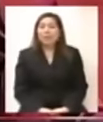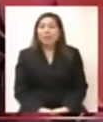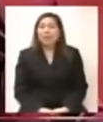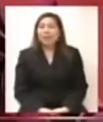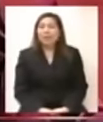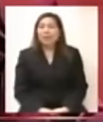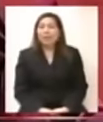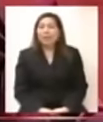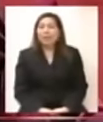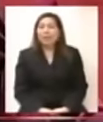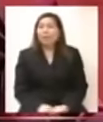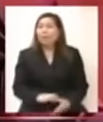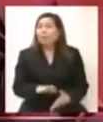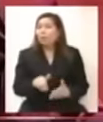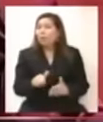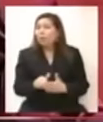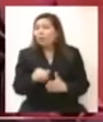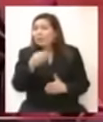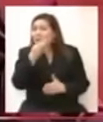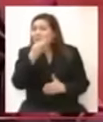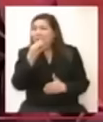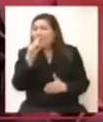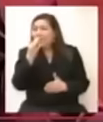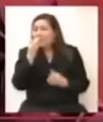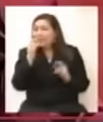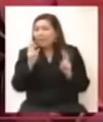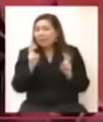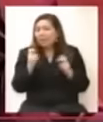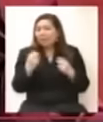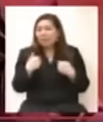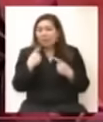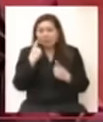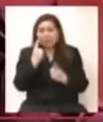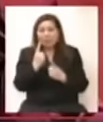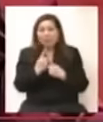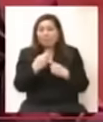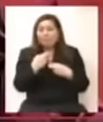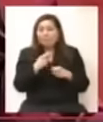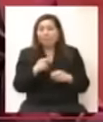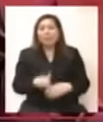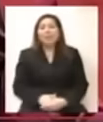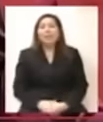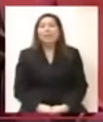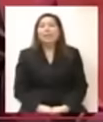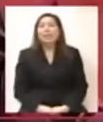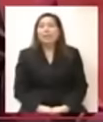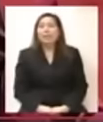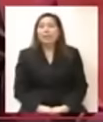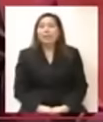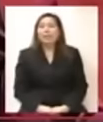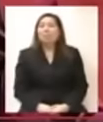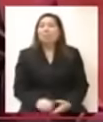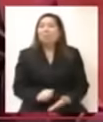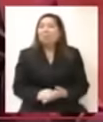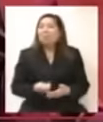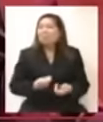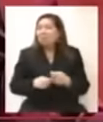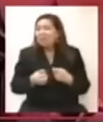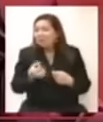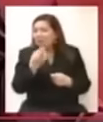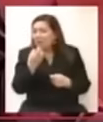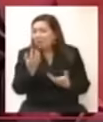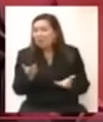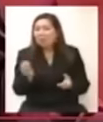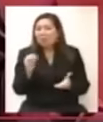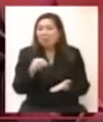todos todo en secreto en temas que debe conocer la opinión pública los que venden medicamentos los